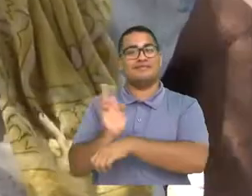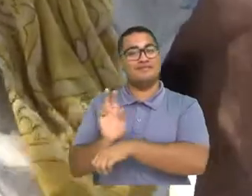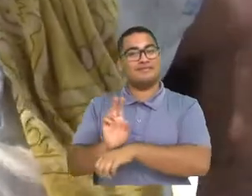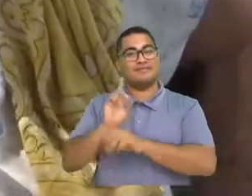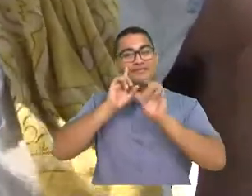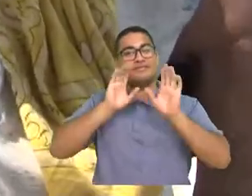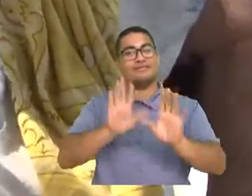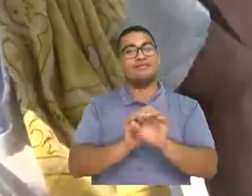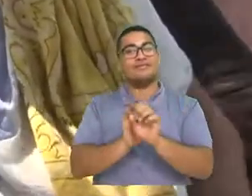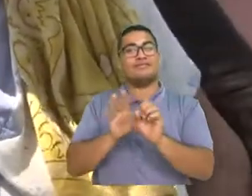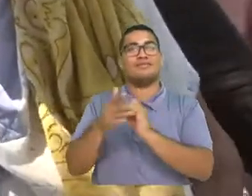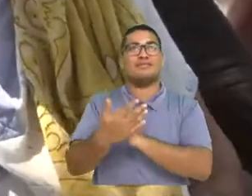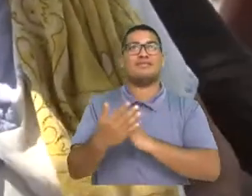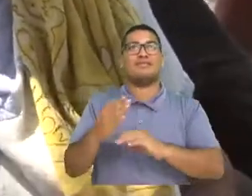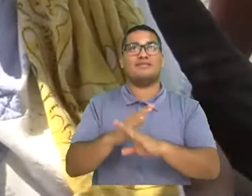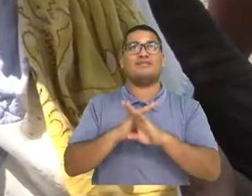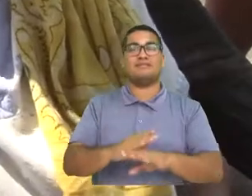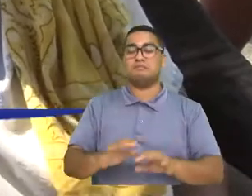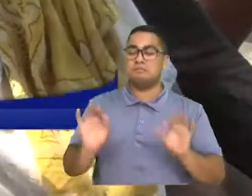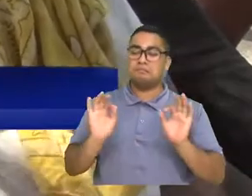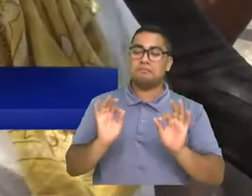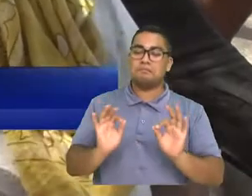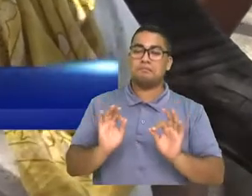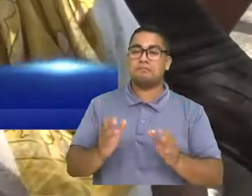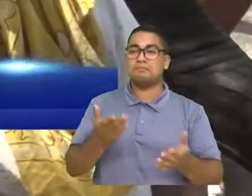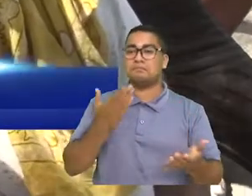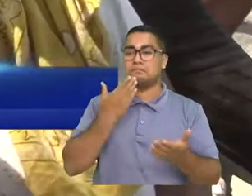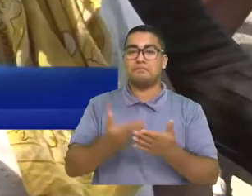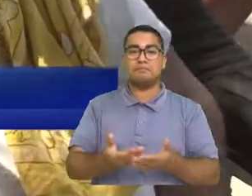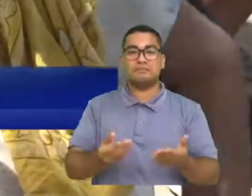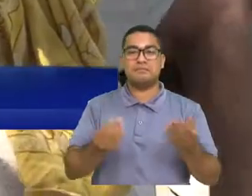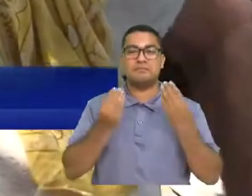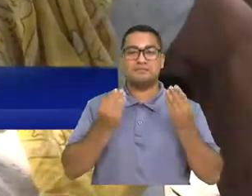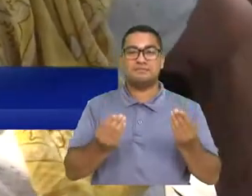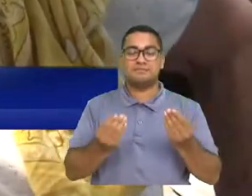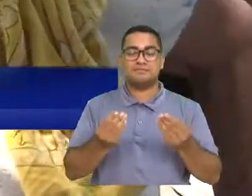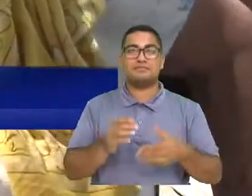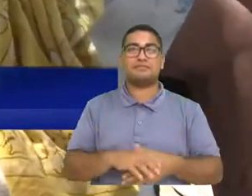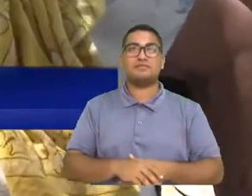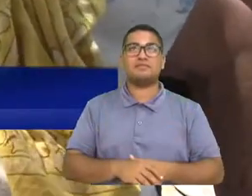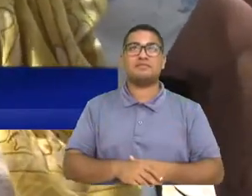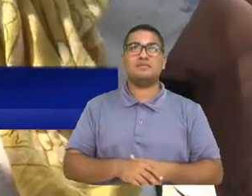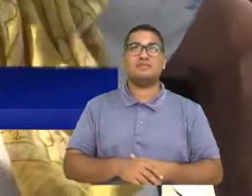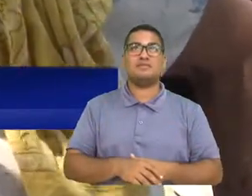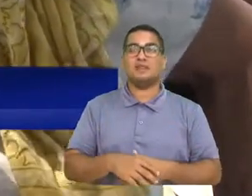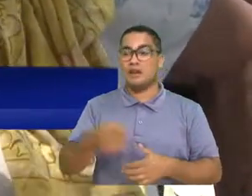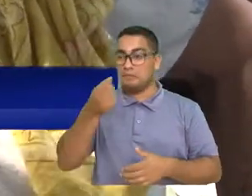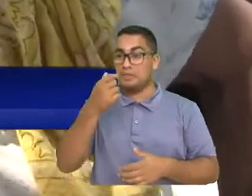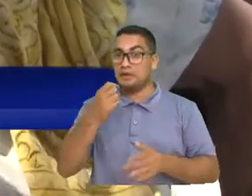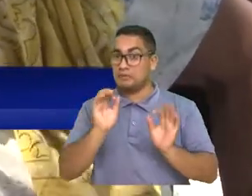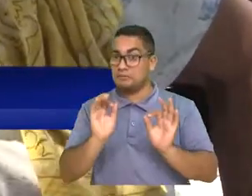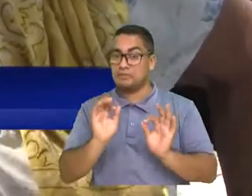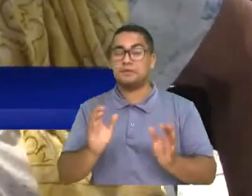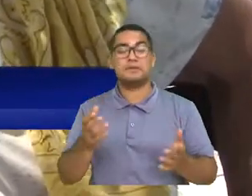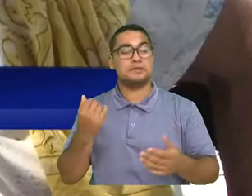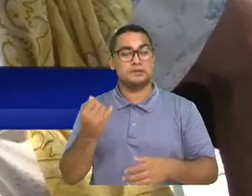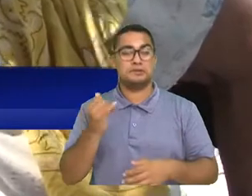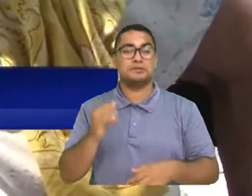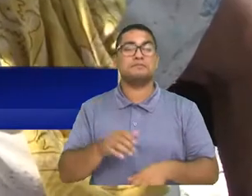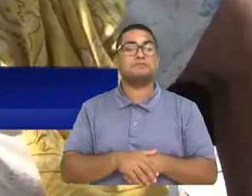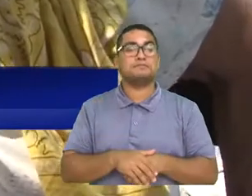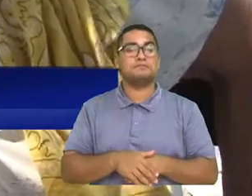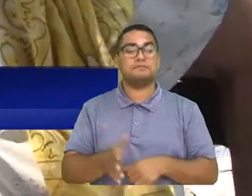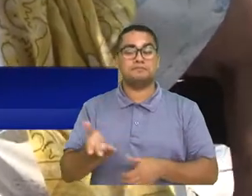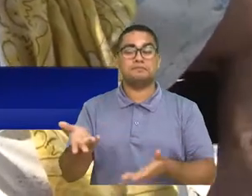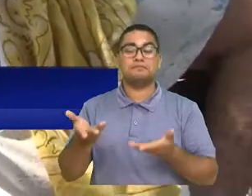Pues bien, bien me han atendido cuando he venido. ¿Me dan su medicamento? Sí, sí, me